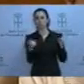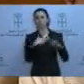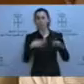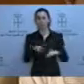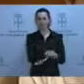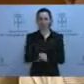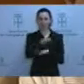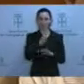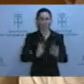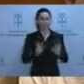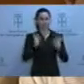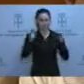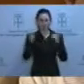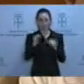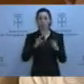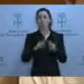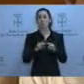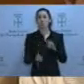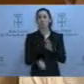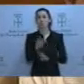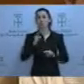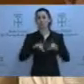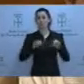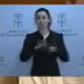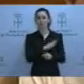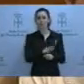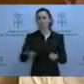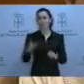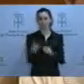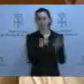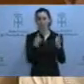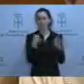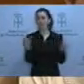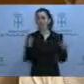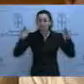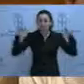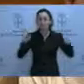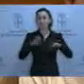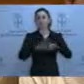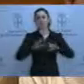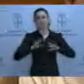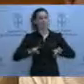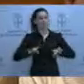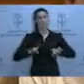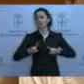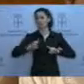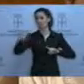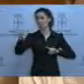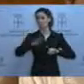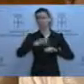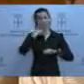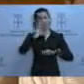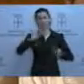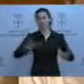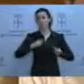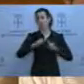de especial atención. El instrumento que crea el Principado de Asturias para cubrir esas carencias lo hemos dedicado primero para nada y luego para otras cosas que nada tienen que ver con su objetivo